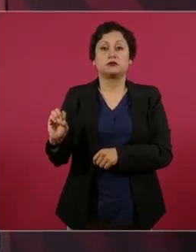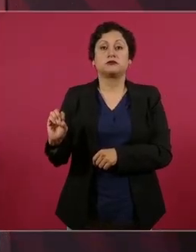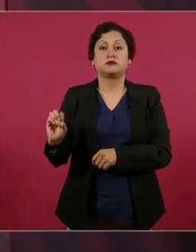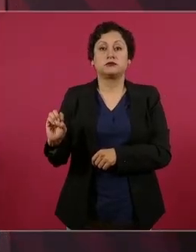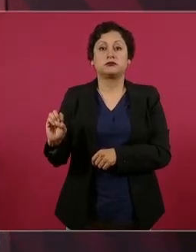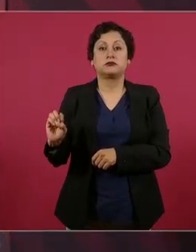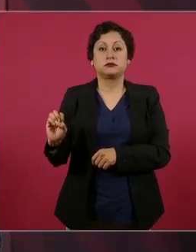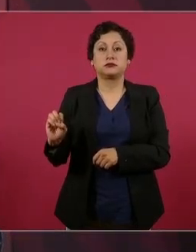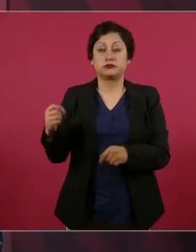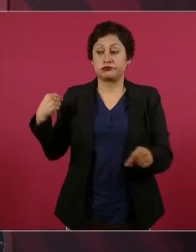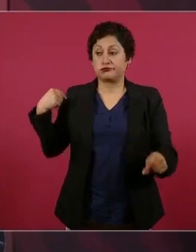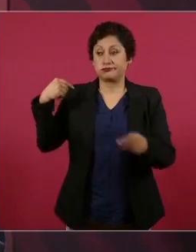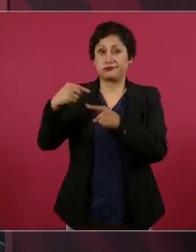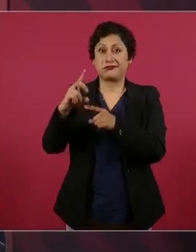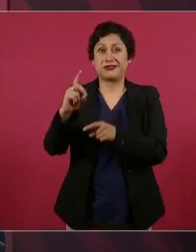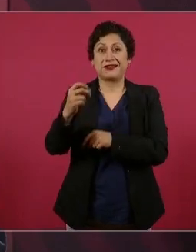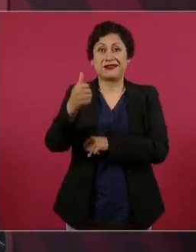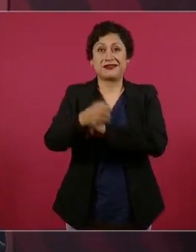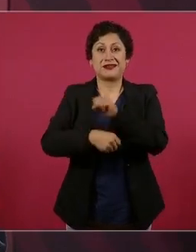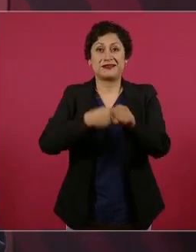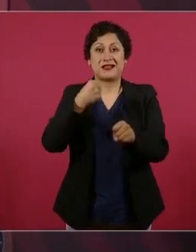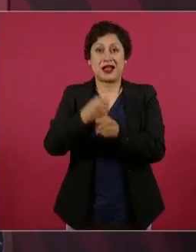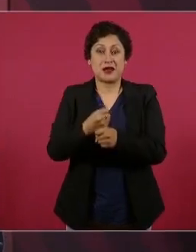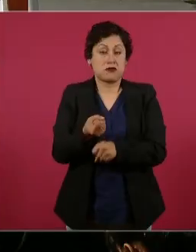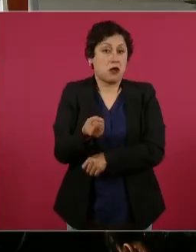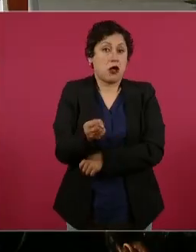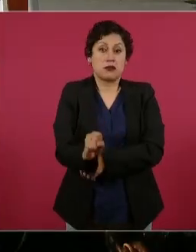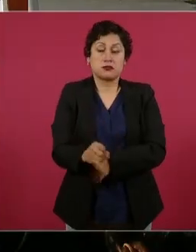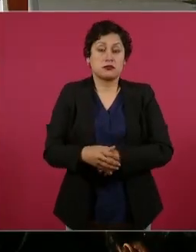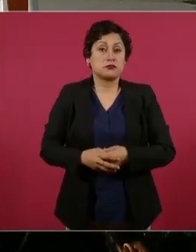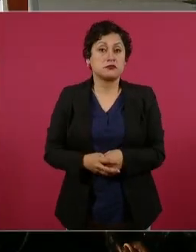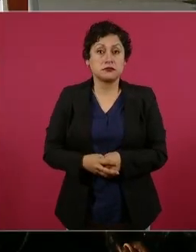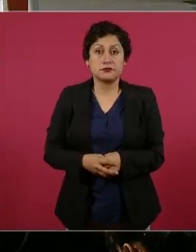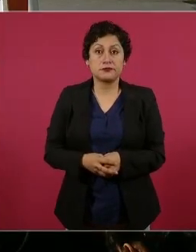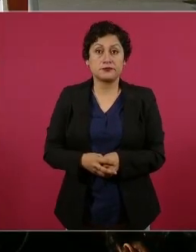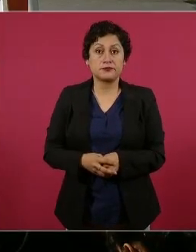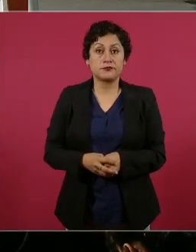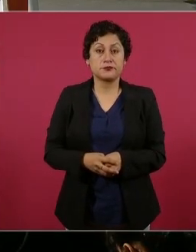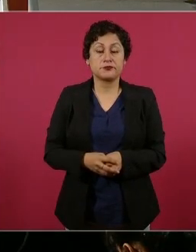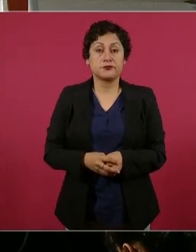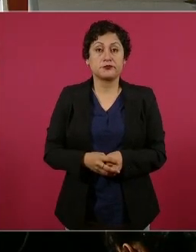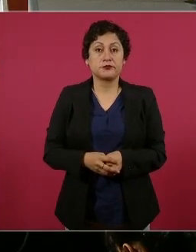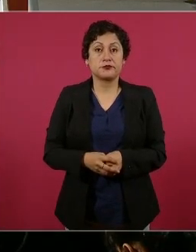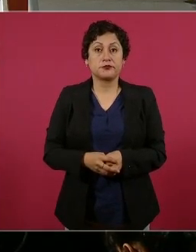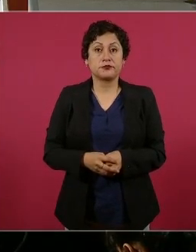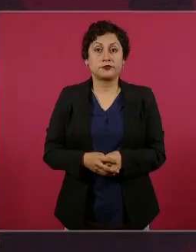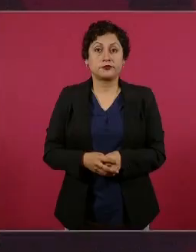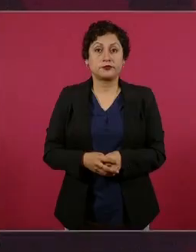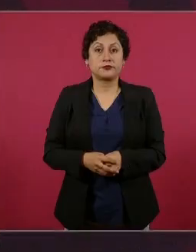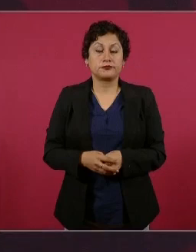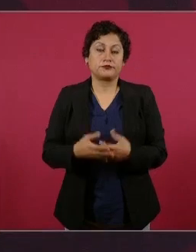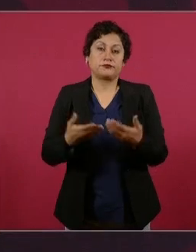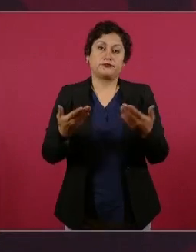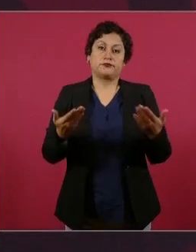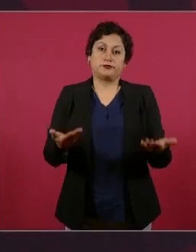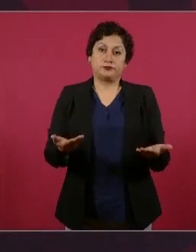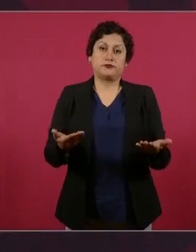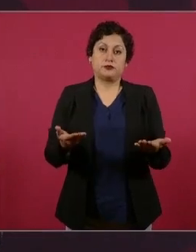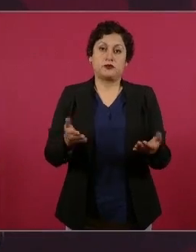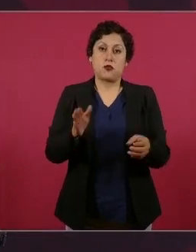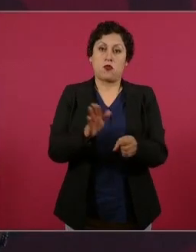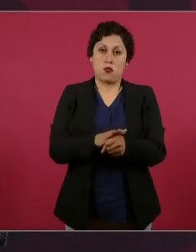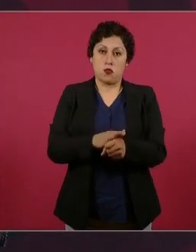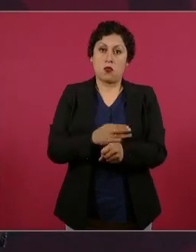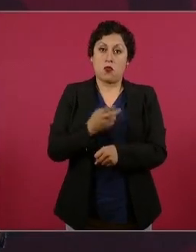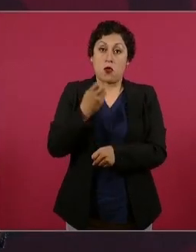en los 36 años del periodo neoliberal. Por eso el promedio de crecimiento en